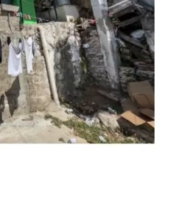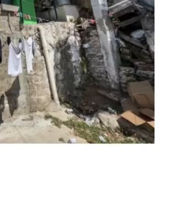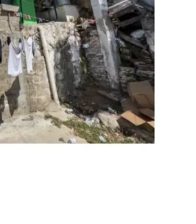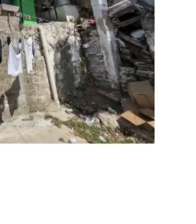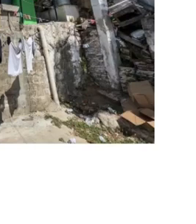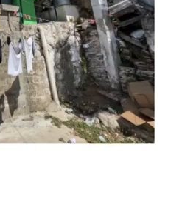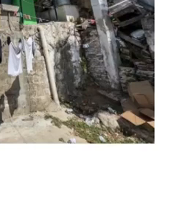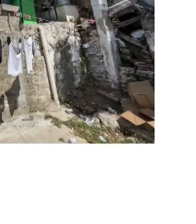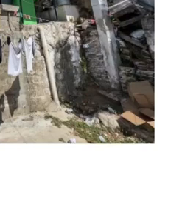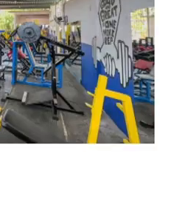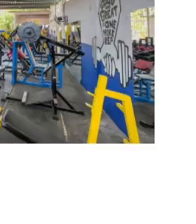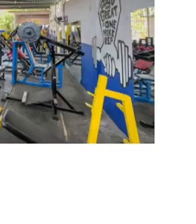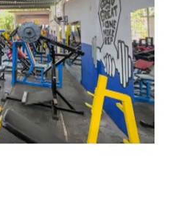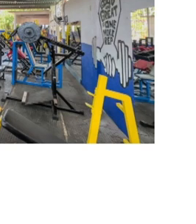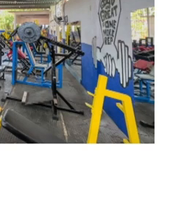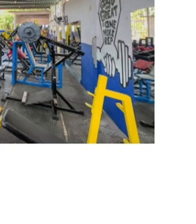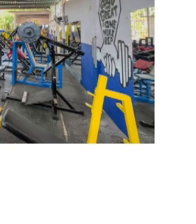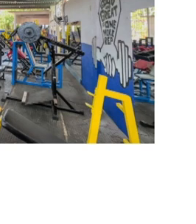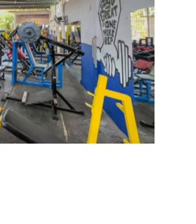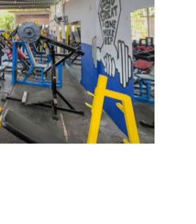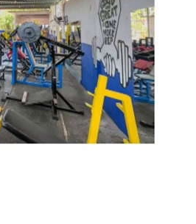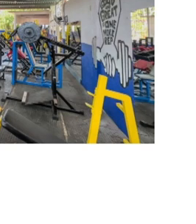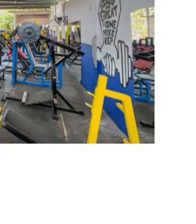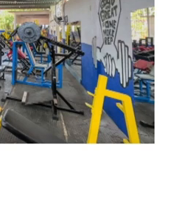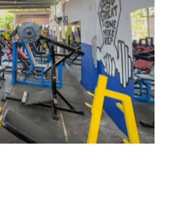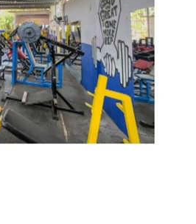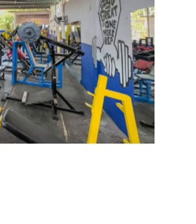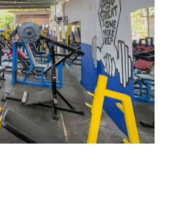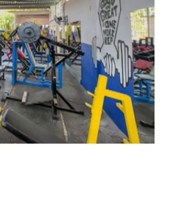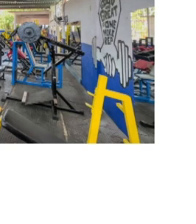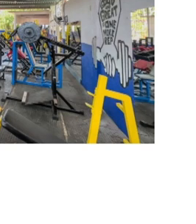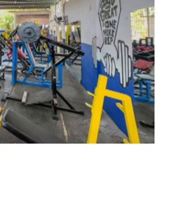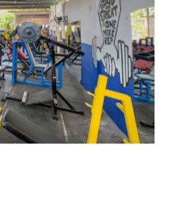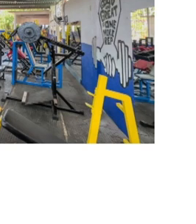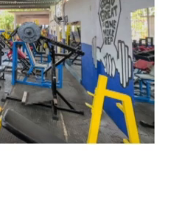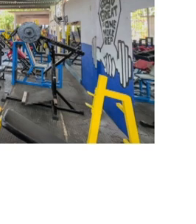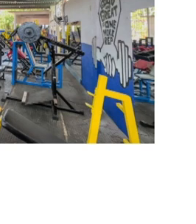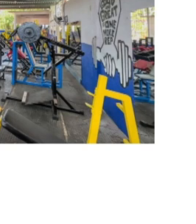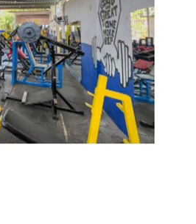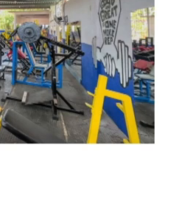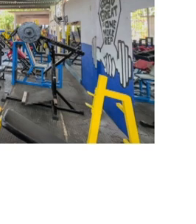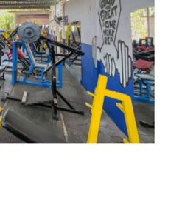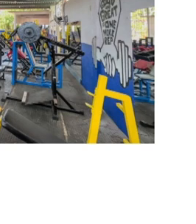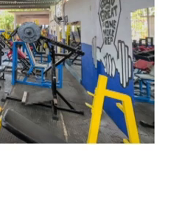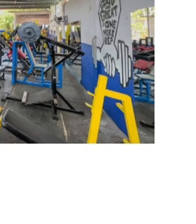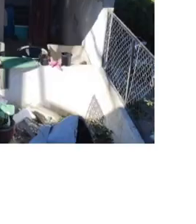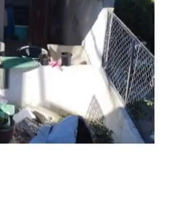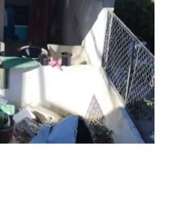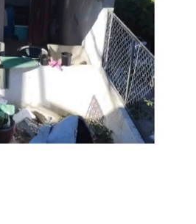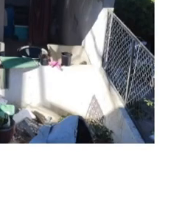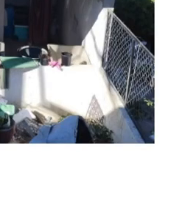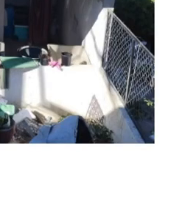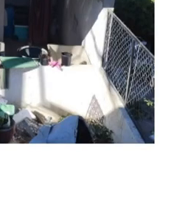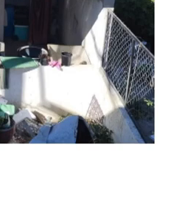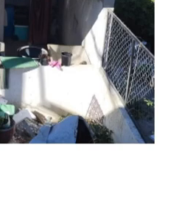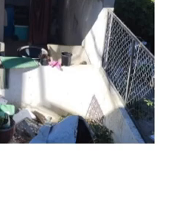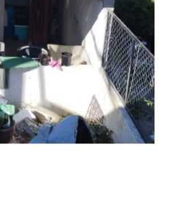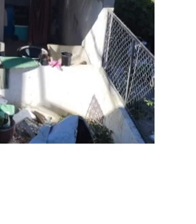él es quien miente deliberadamente. ¿Con qué propósito? Habrá que preguntarle.